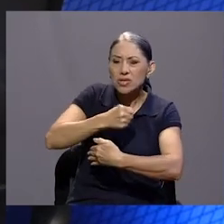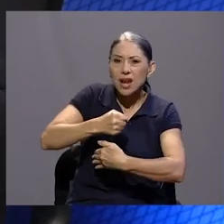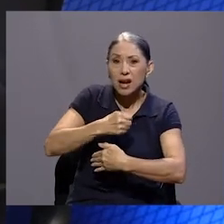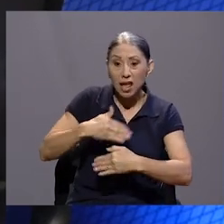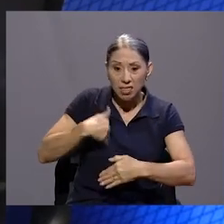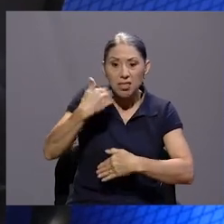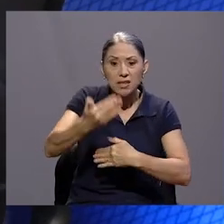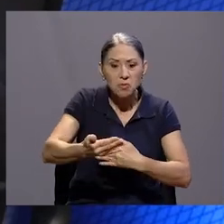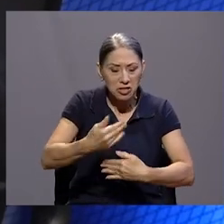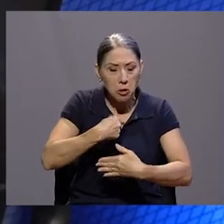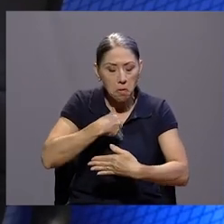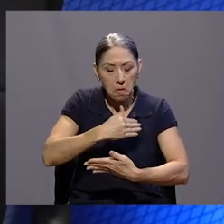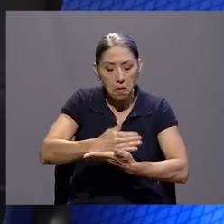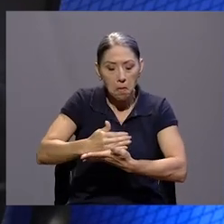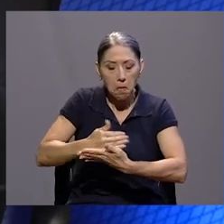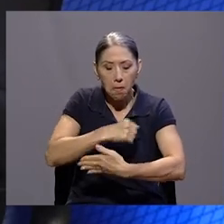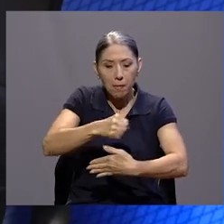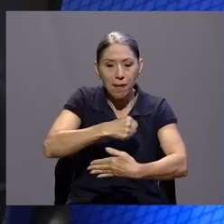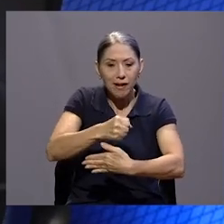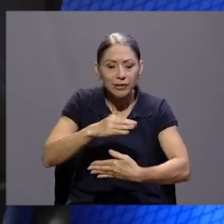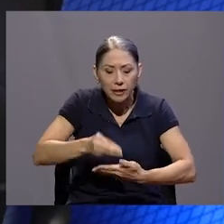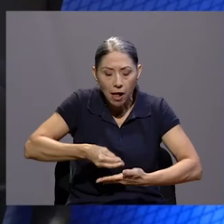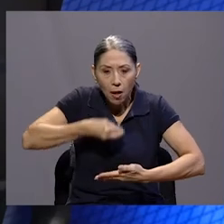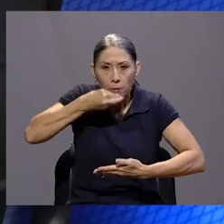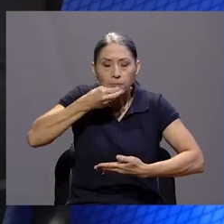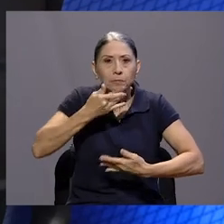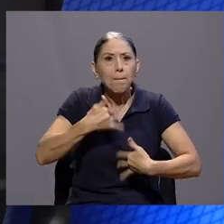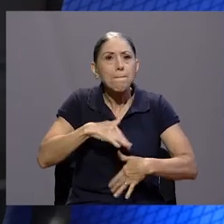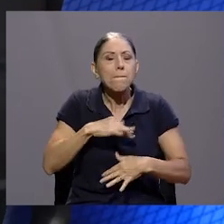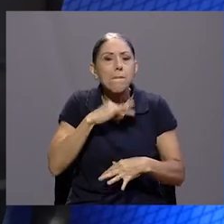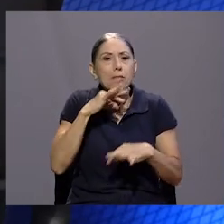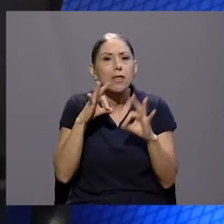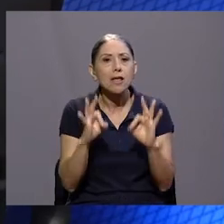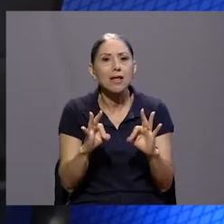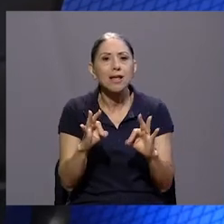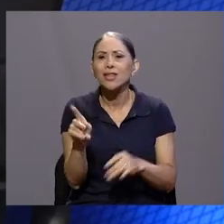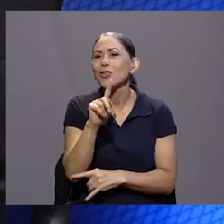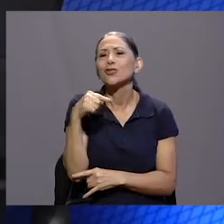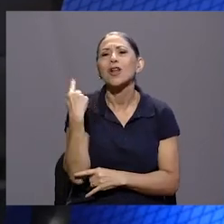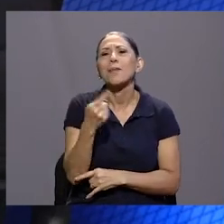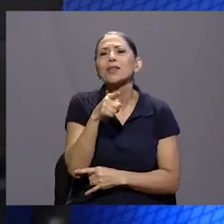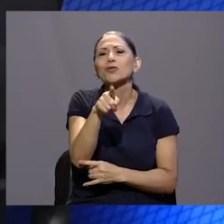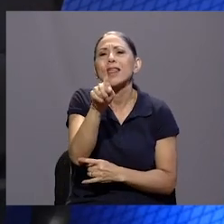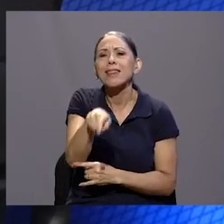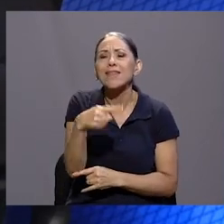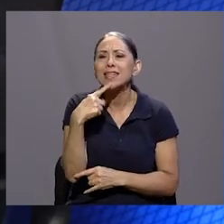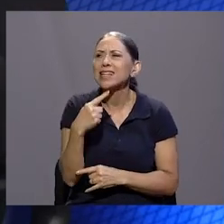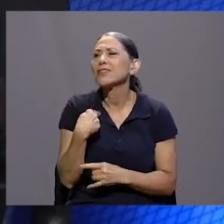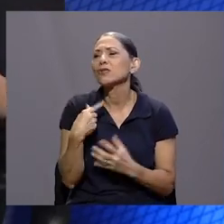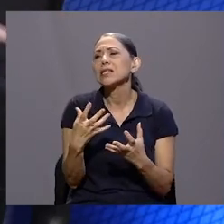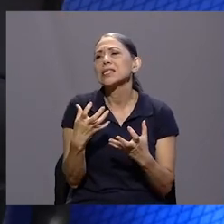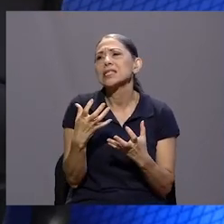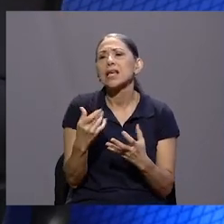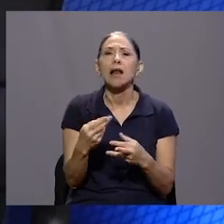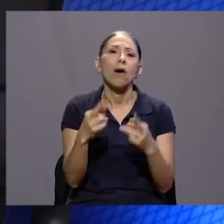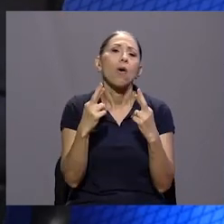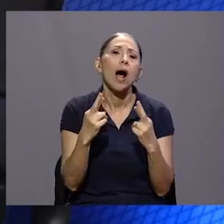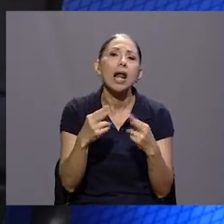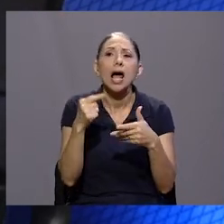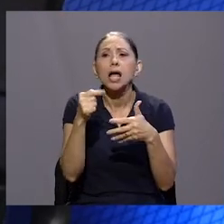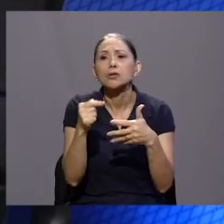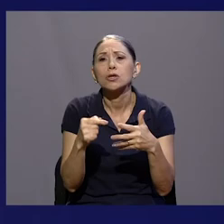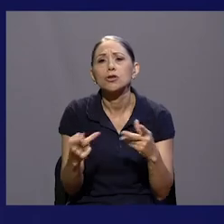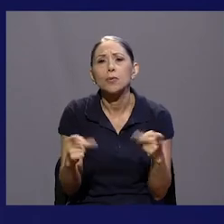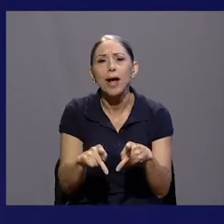pasar solamente de la idea del quisiera del ojalá sino cambiar nuestro comportamiento y como con ese cambio de energía realmente las demás cosas van a ir